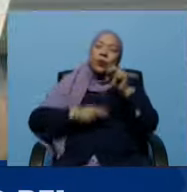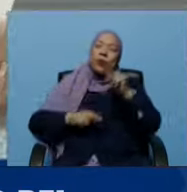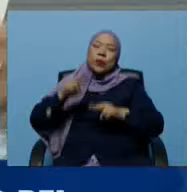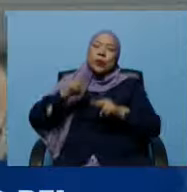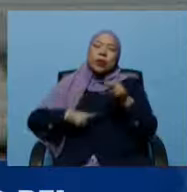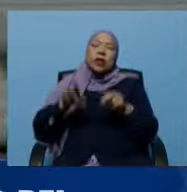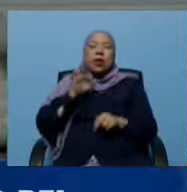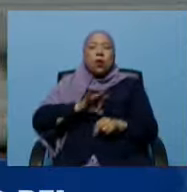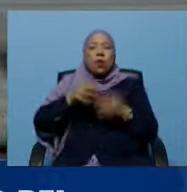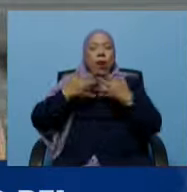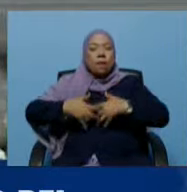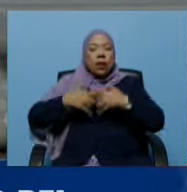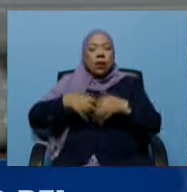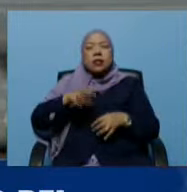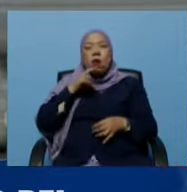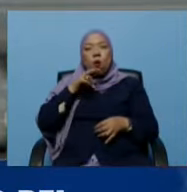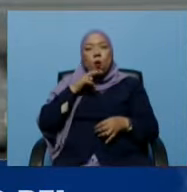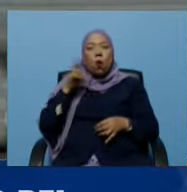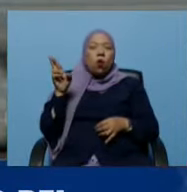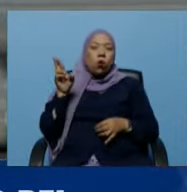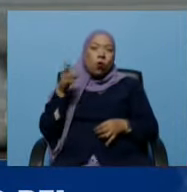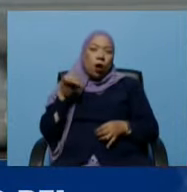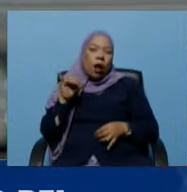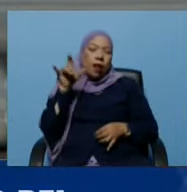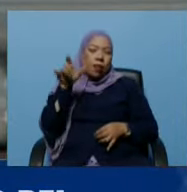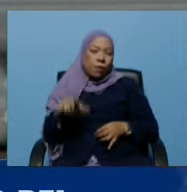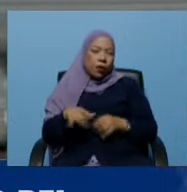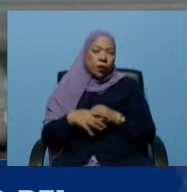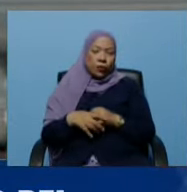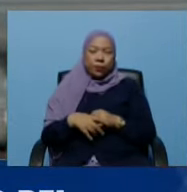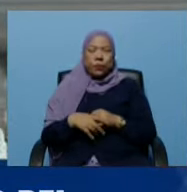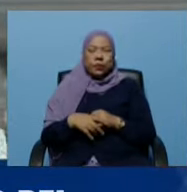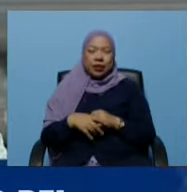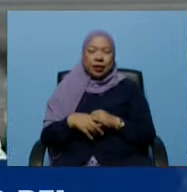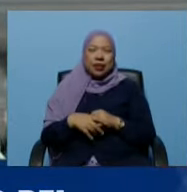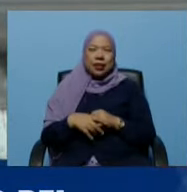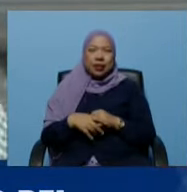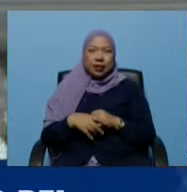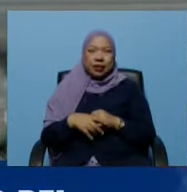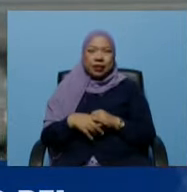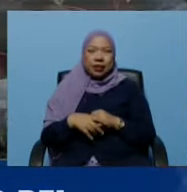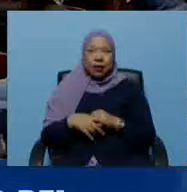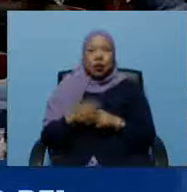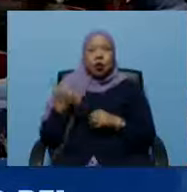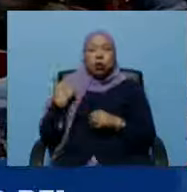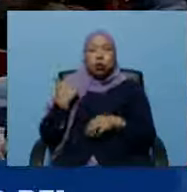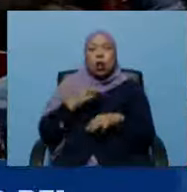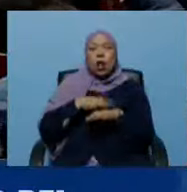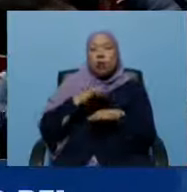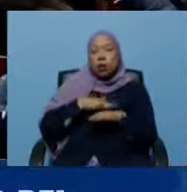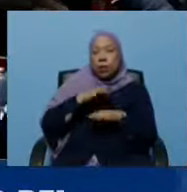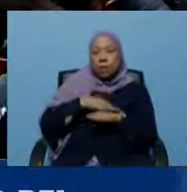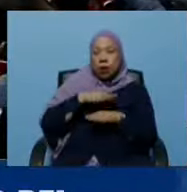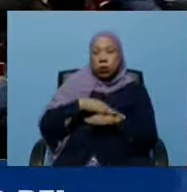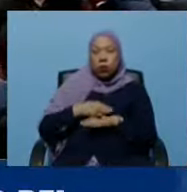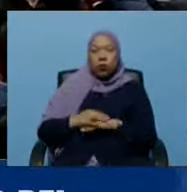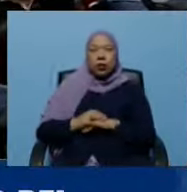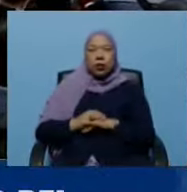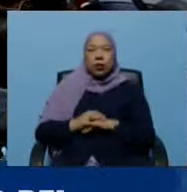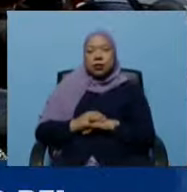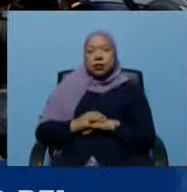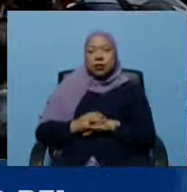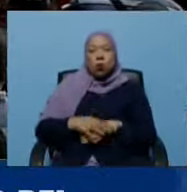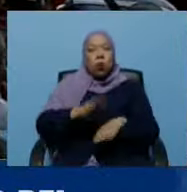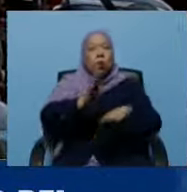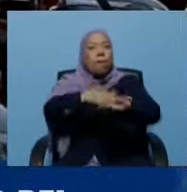gran siderúrgica. Y yo le hago un llamado